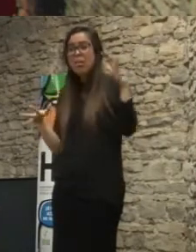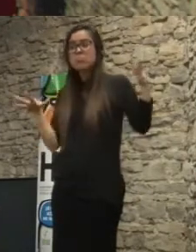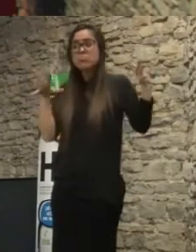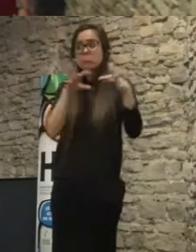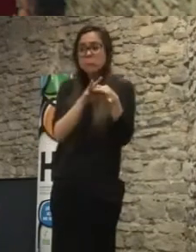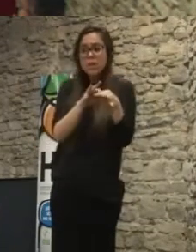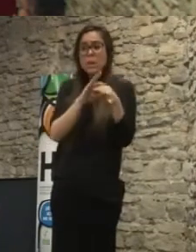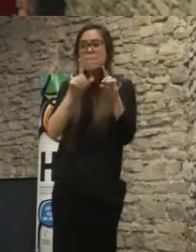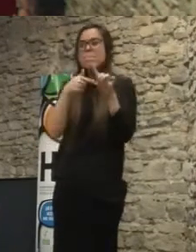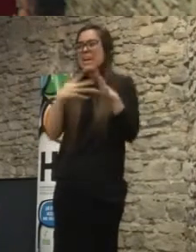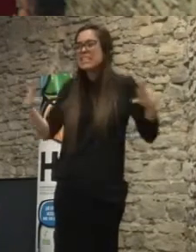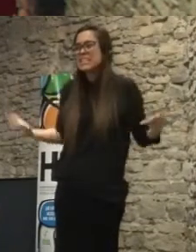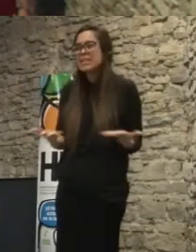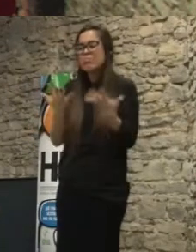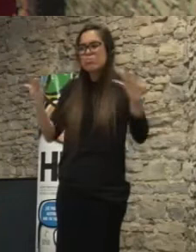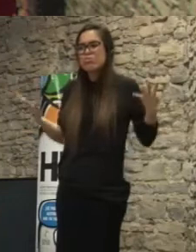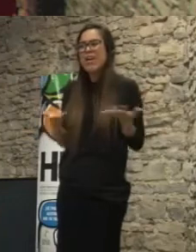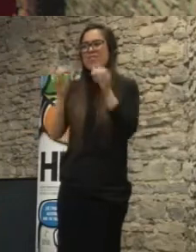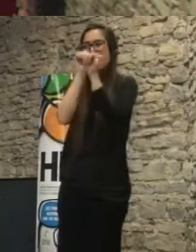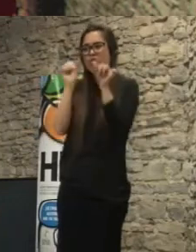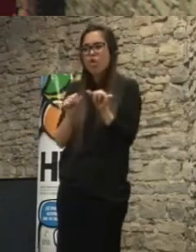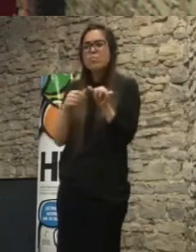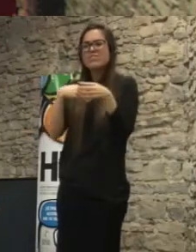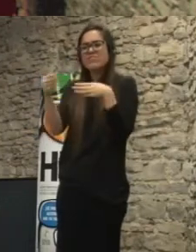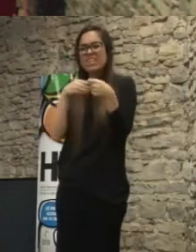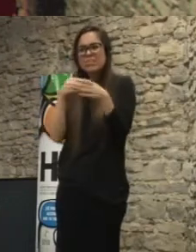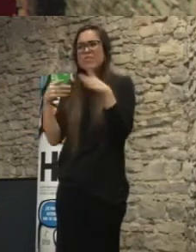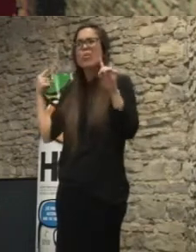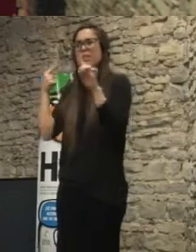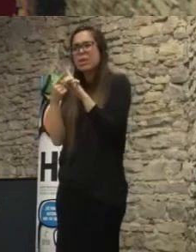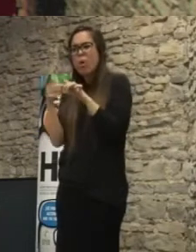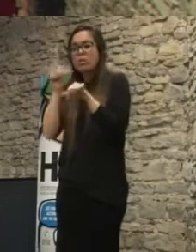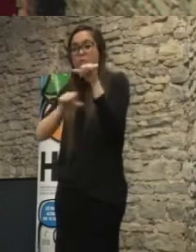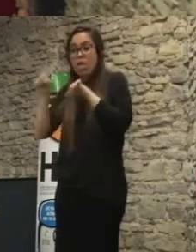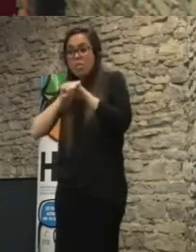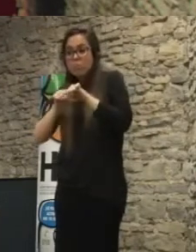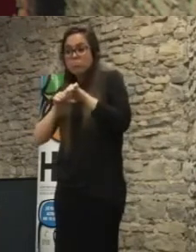formas flexibles, más abiertas de participación hacia las propias asociaciones.